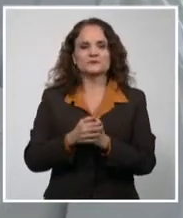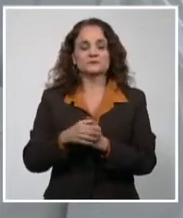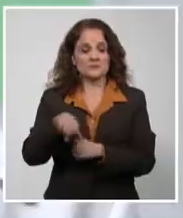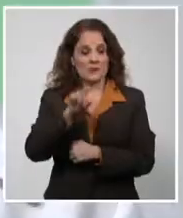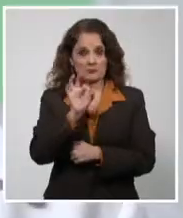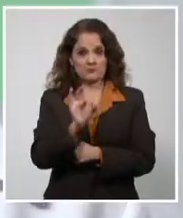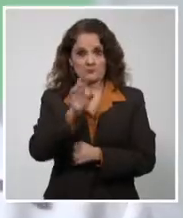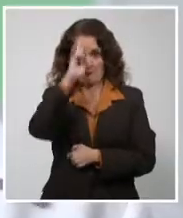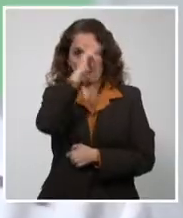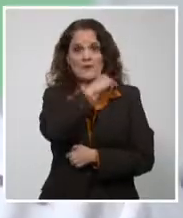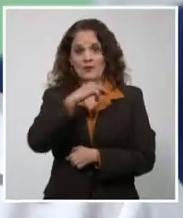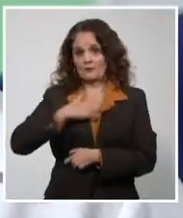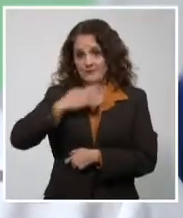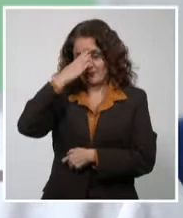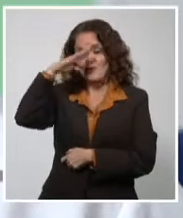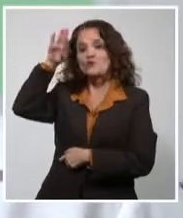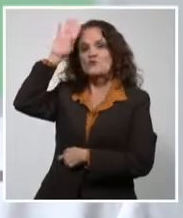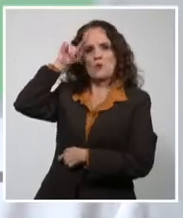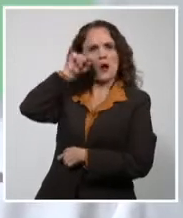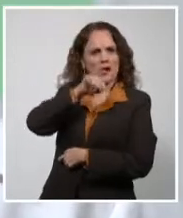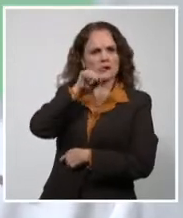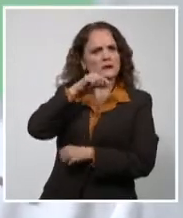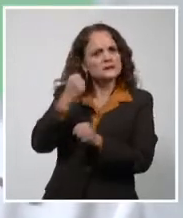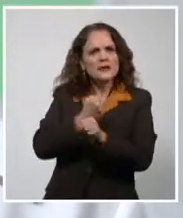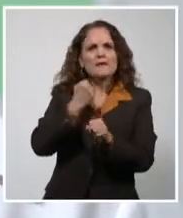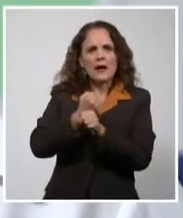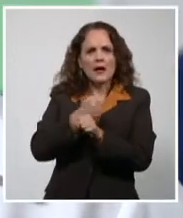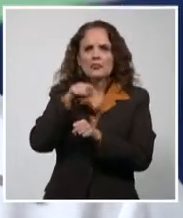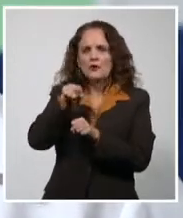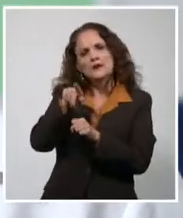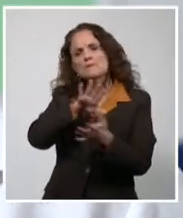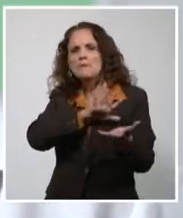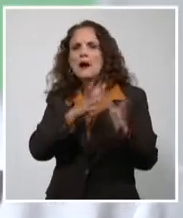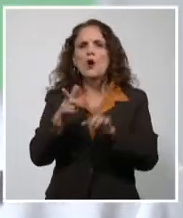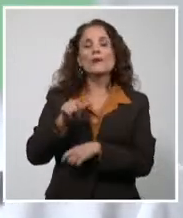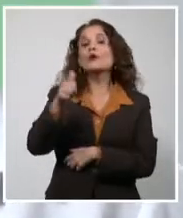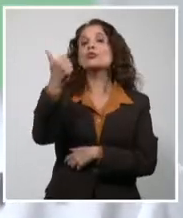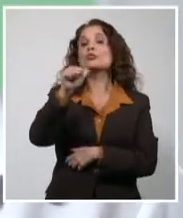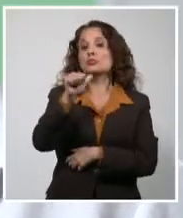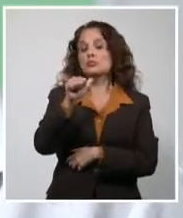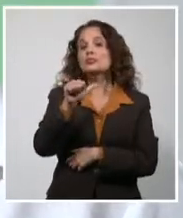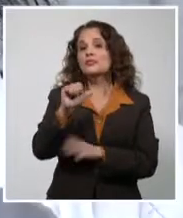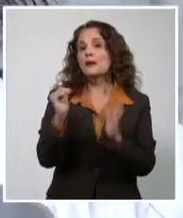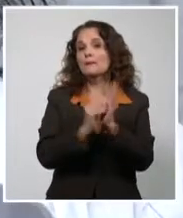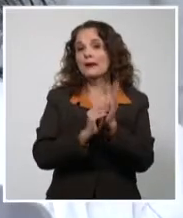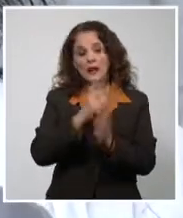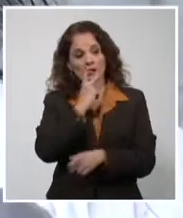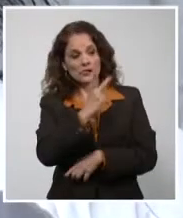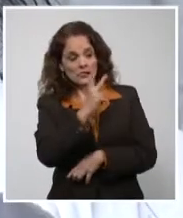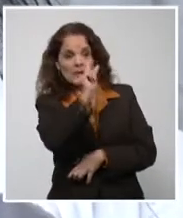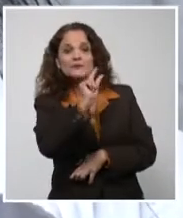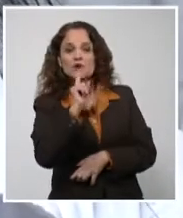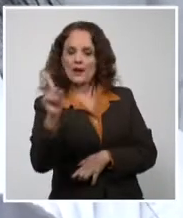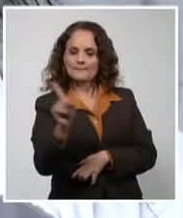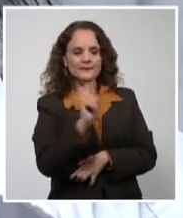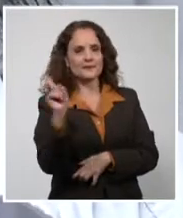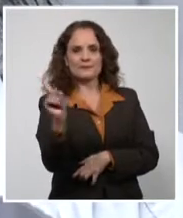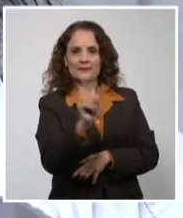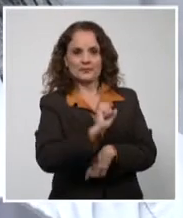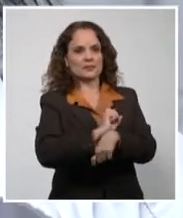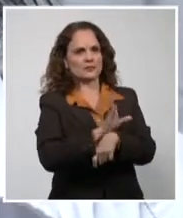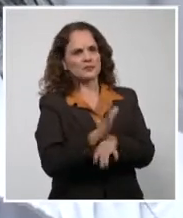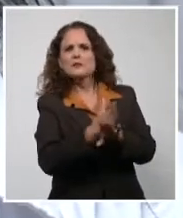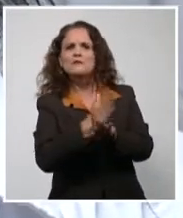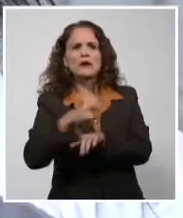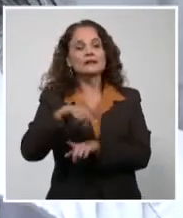la salud de la mayor isla de las Antillas realizaron cerca de 10.000 atenciones médicas, entre ellas más de 1.000 a